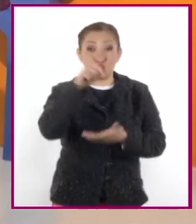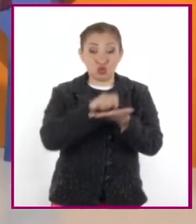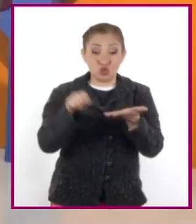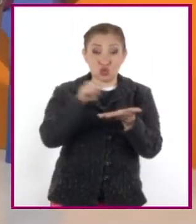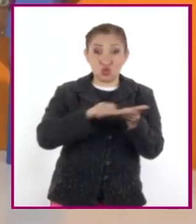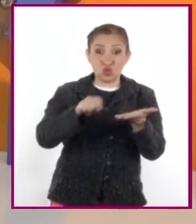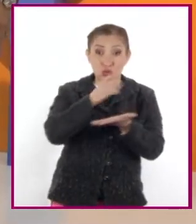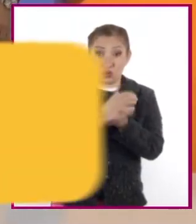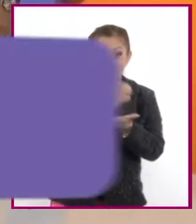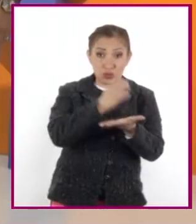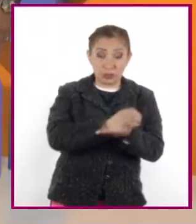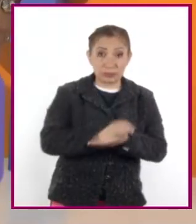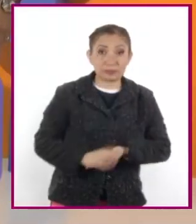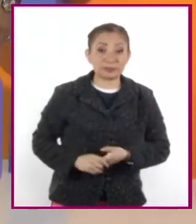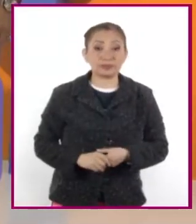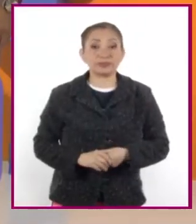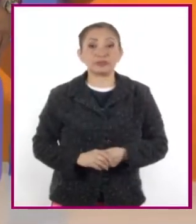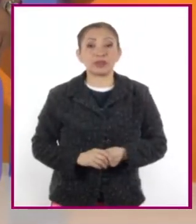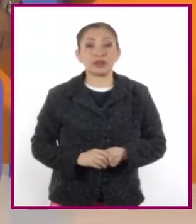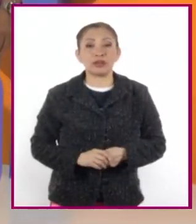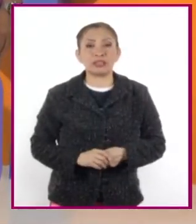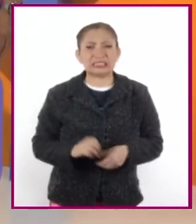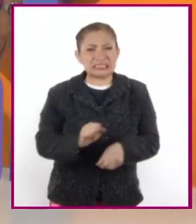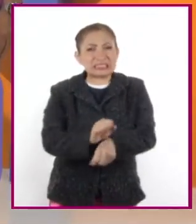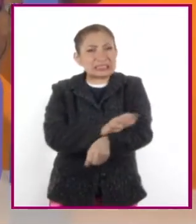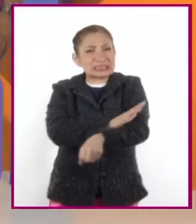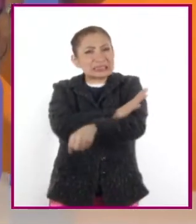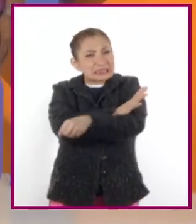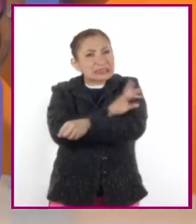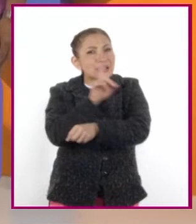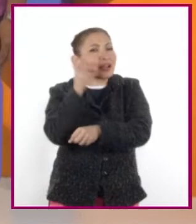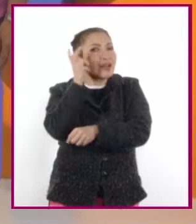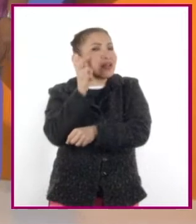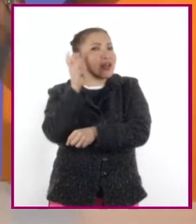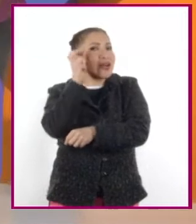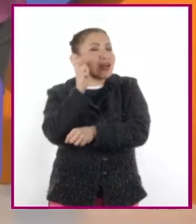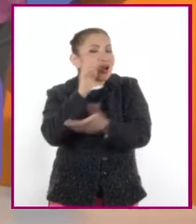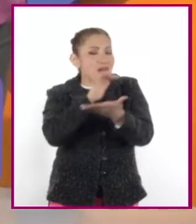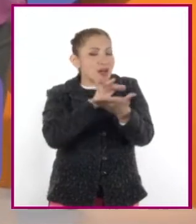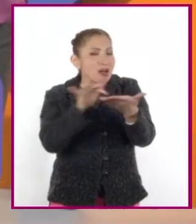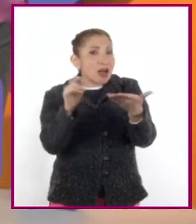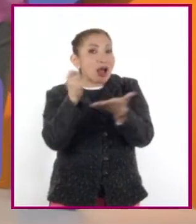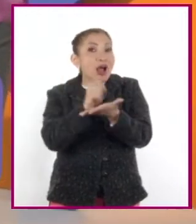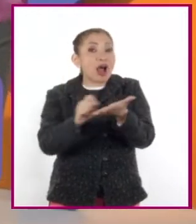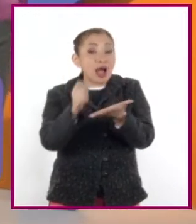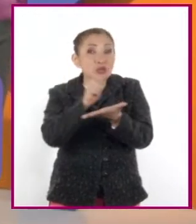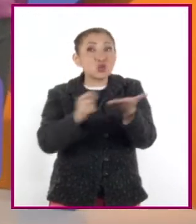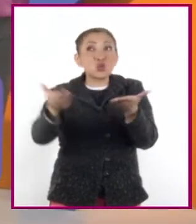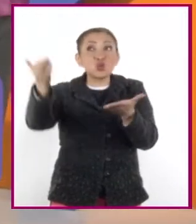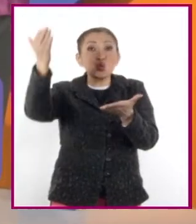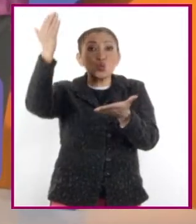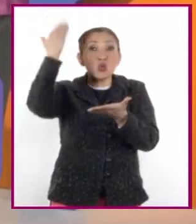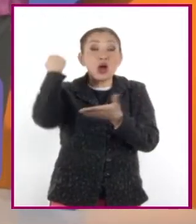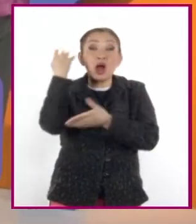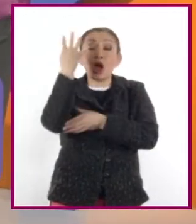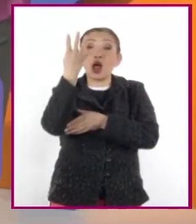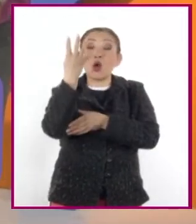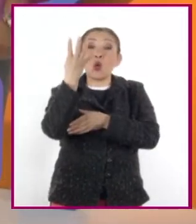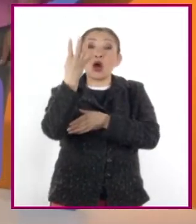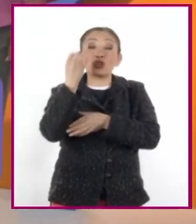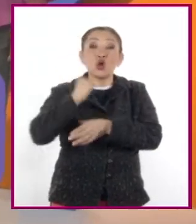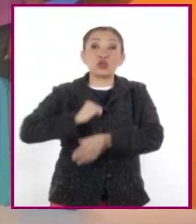cuaderno, por favor. Qué emocionante resulta escuchar un texto que fue escrito hace ya 4